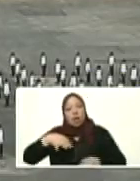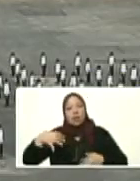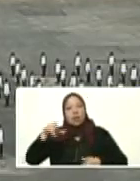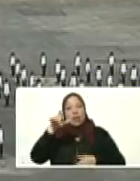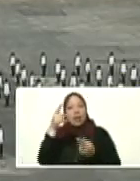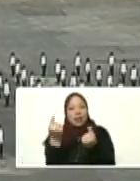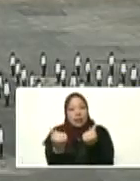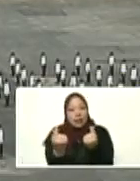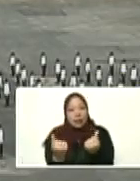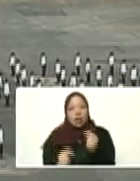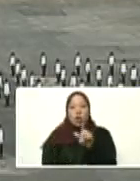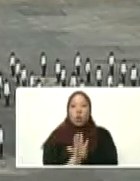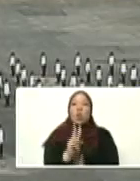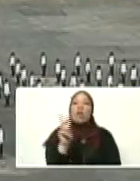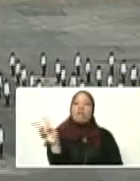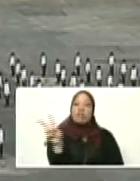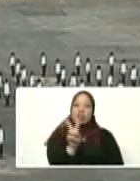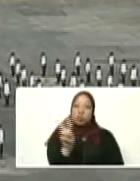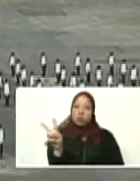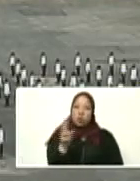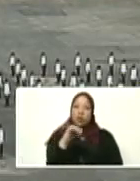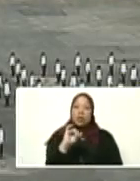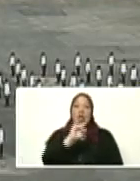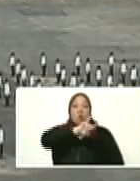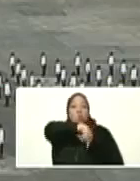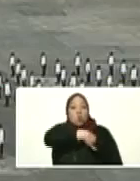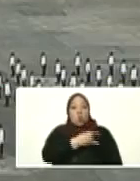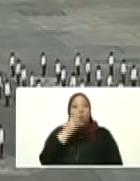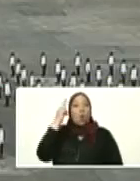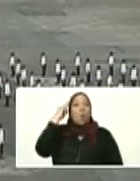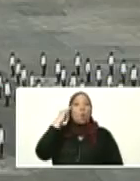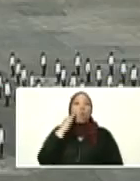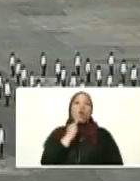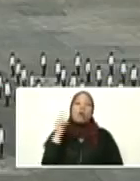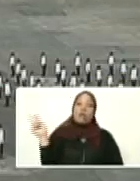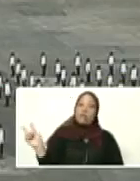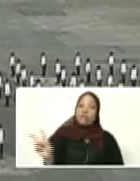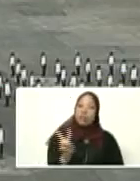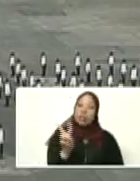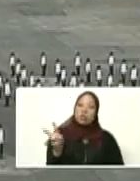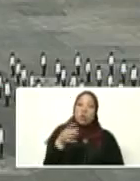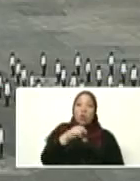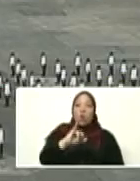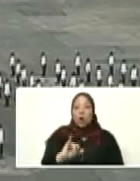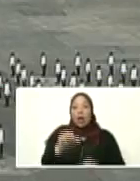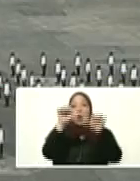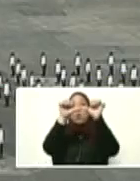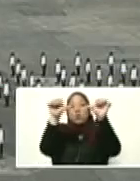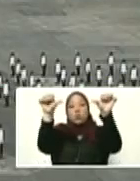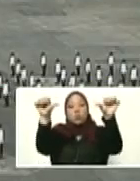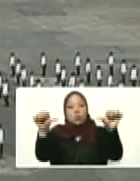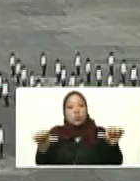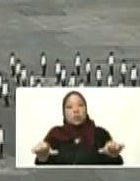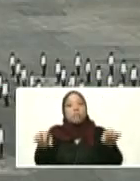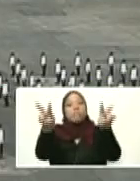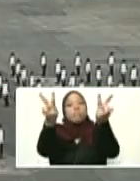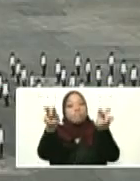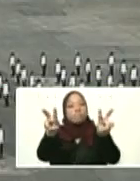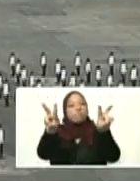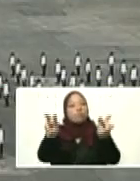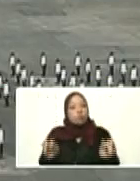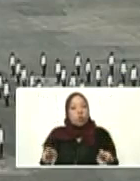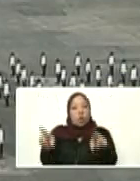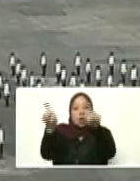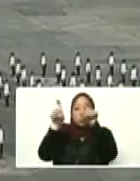del país. La Universidad Militar Bolivariana de Venezuela posee un moderno sistema educativo para formar a